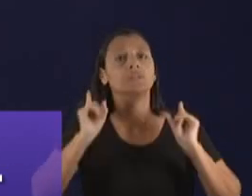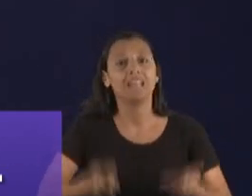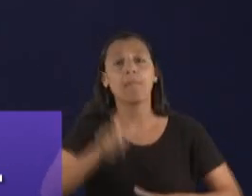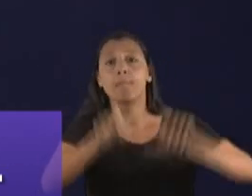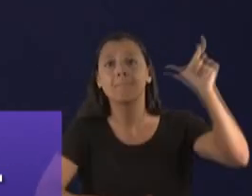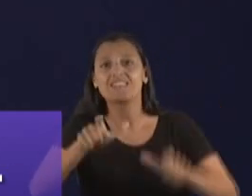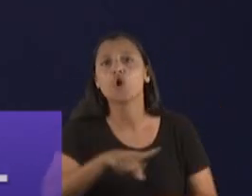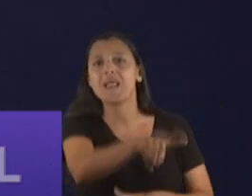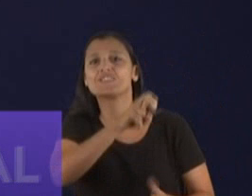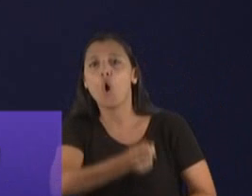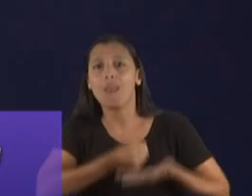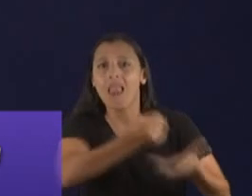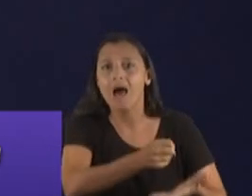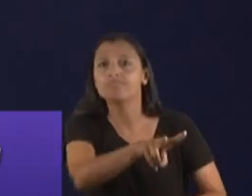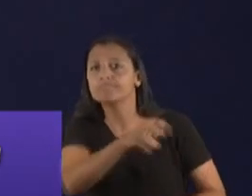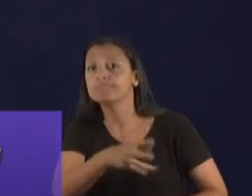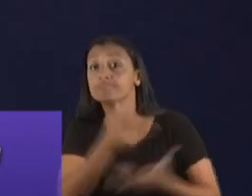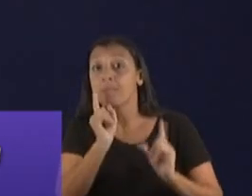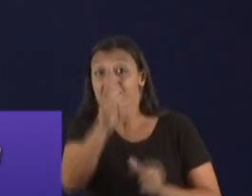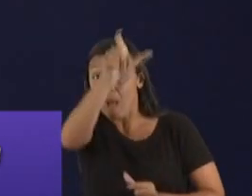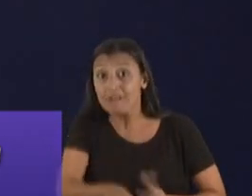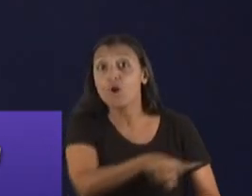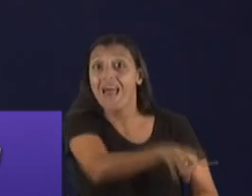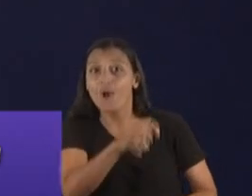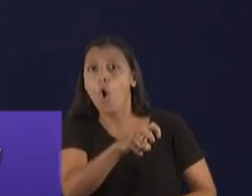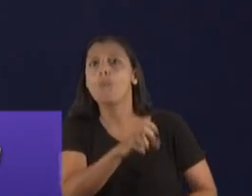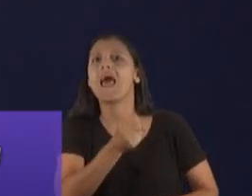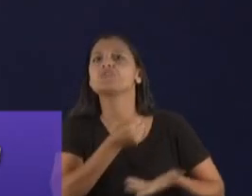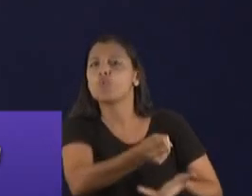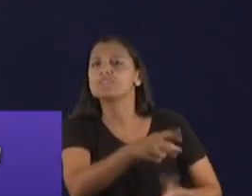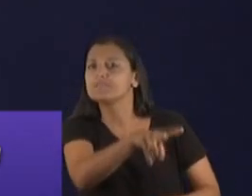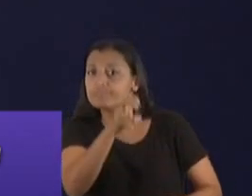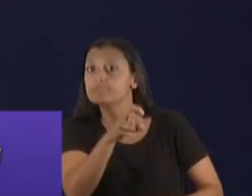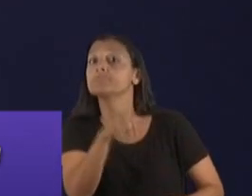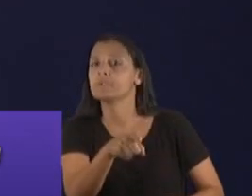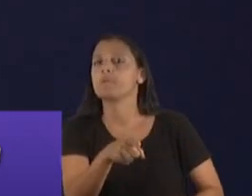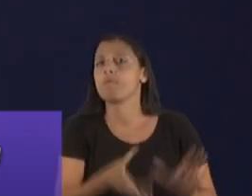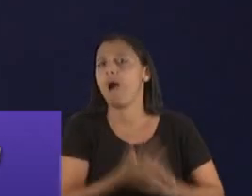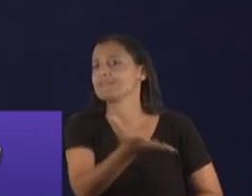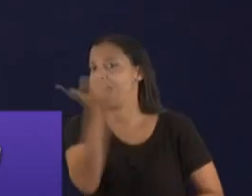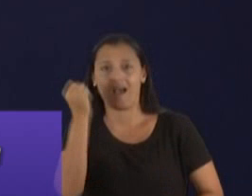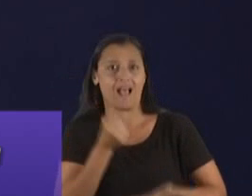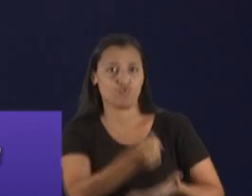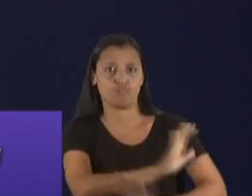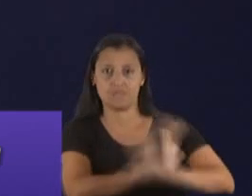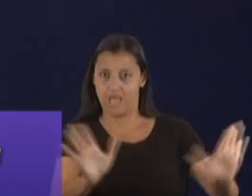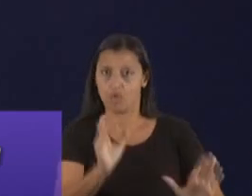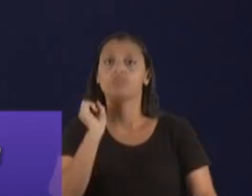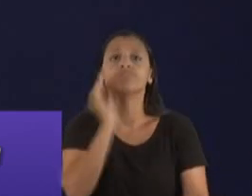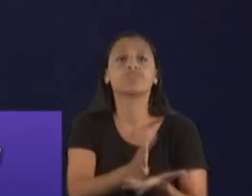cometa alguno de estos hechos van a perder el plan. Y